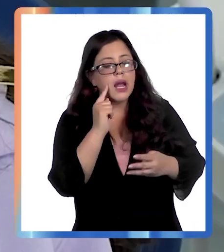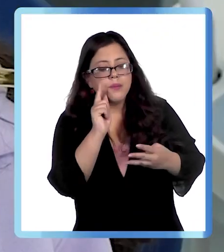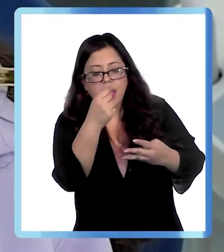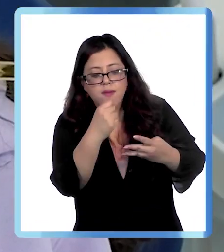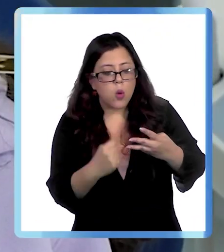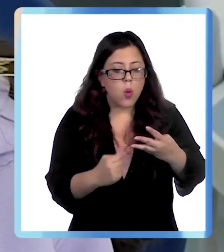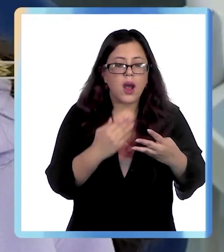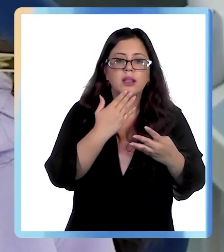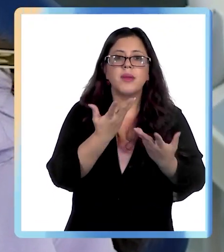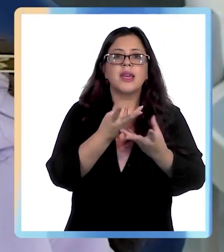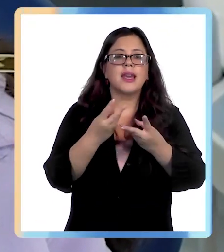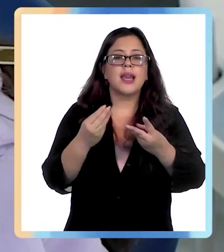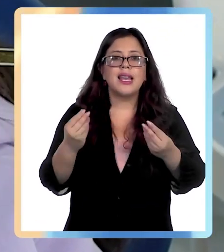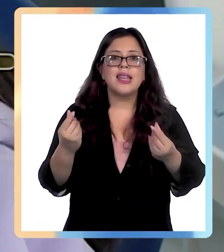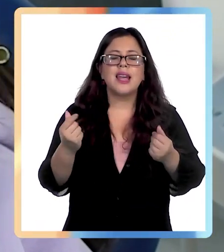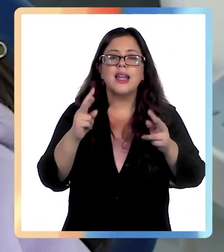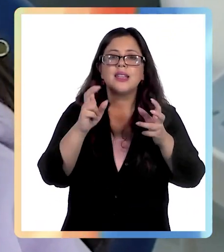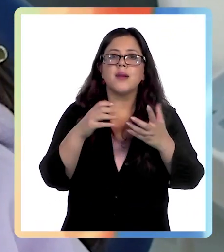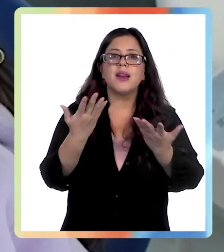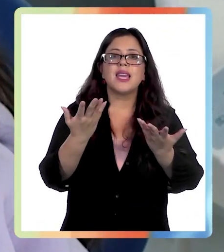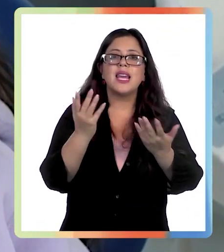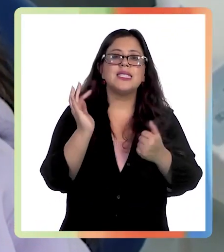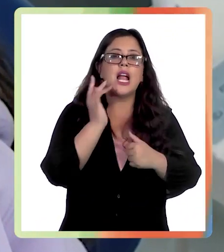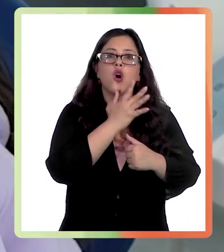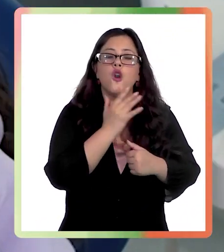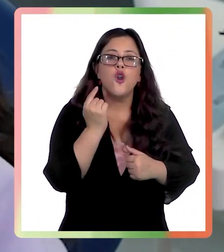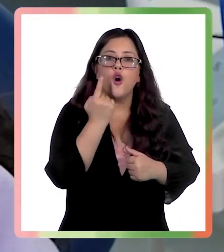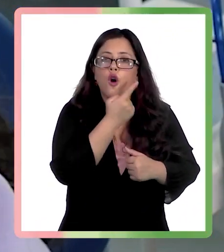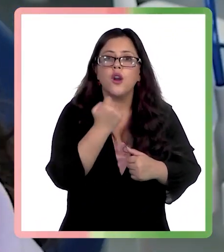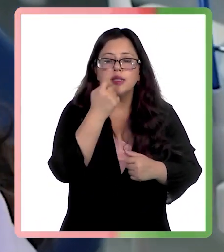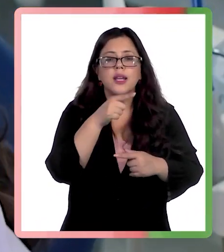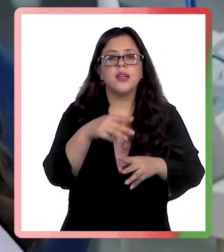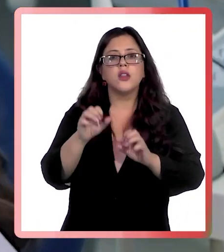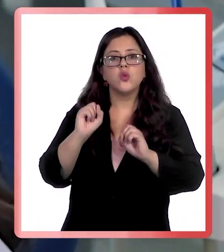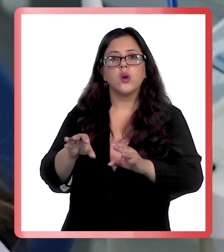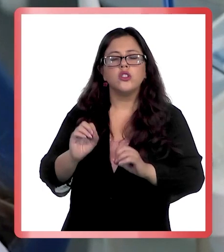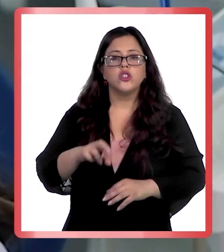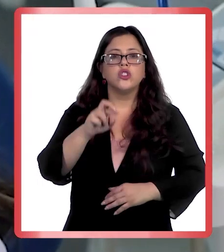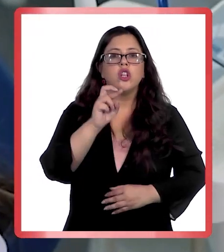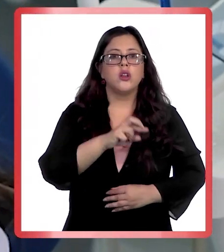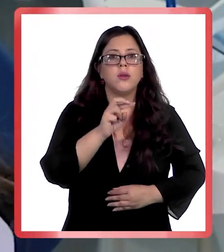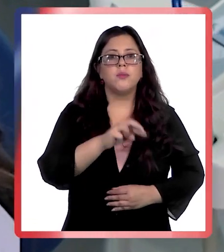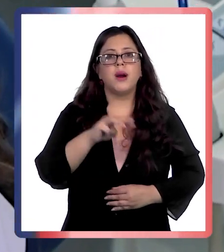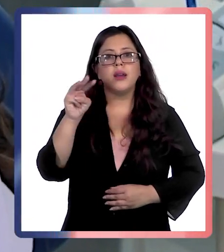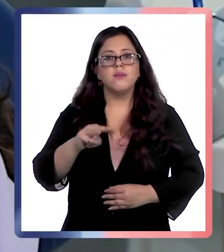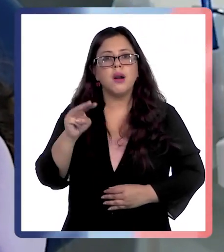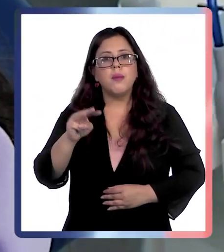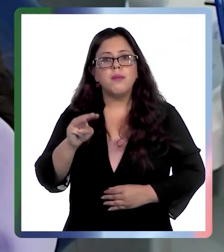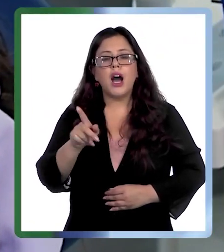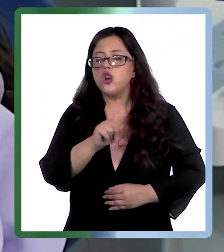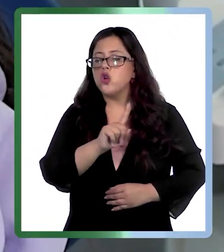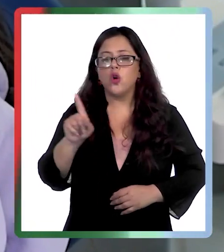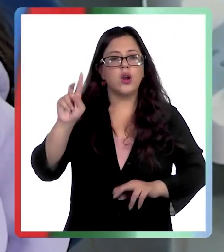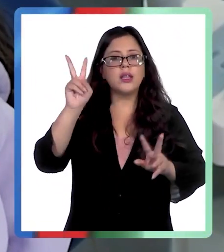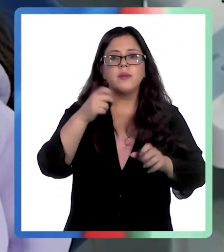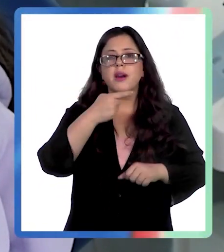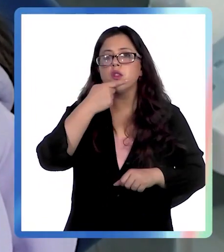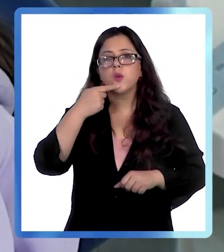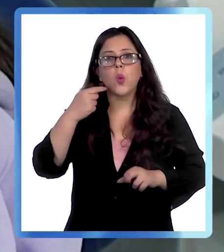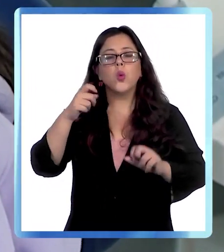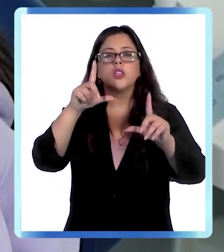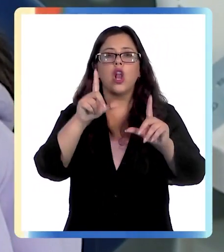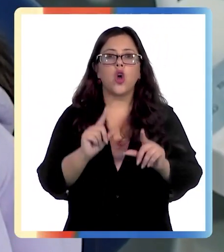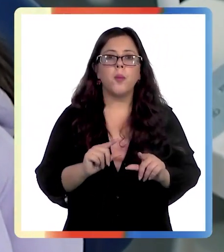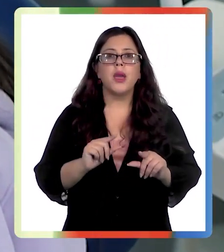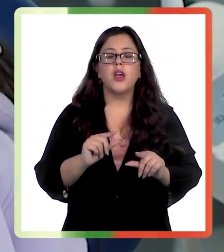dientes a ver cómo está su calidad de esmalte y con eso la educación de nuestros padres no a los dulces lo